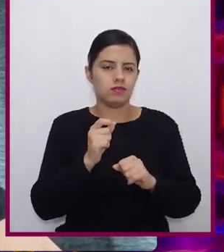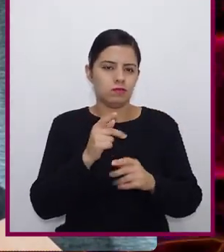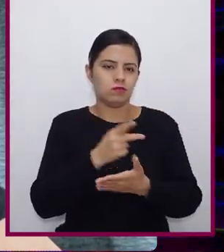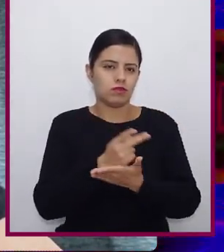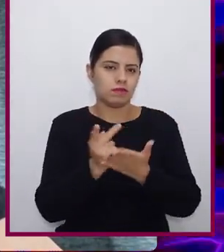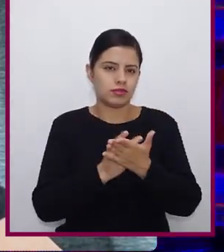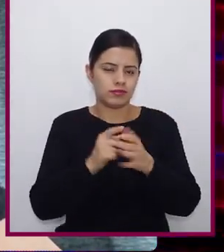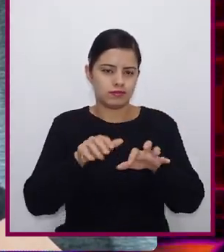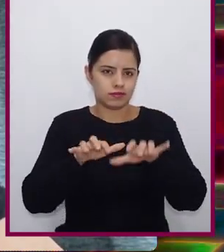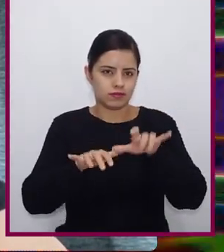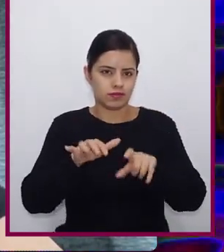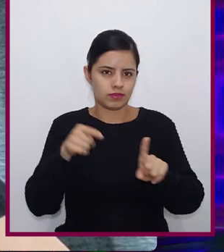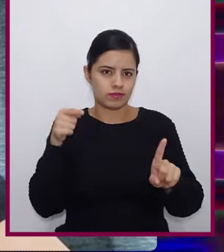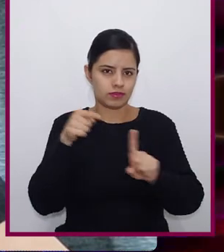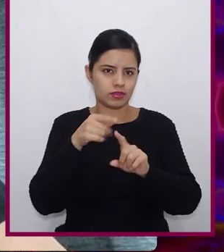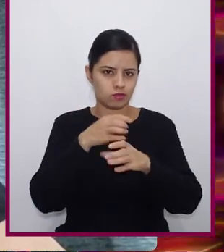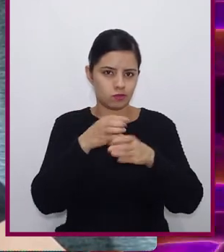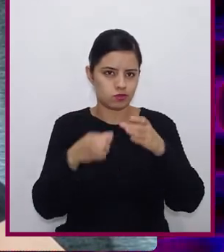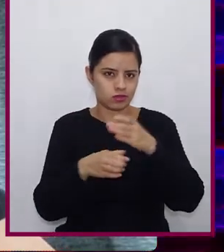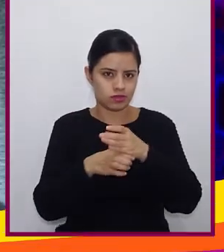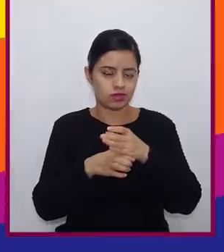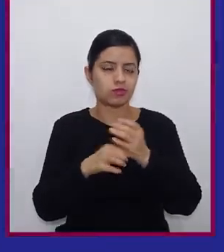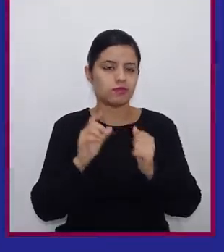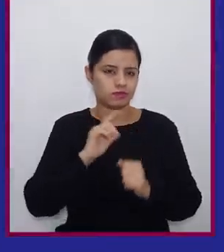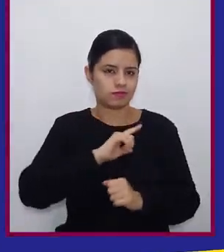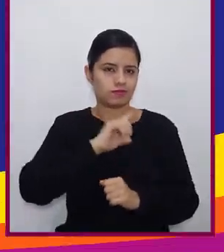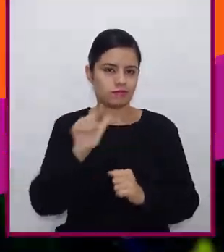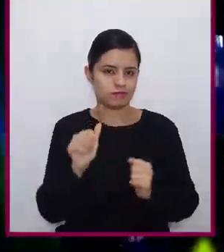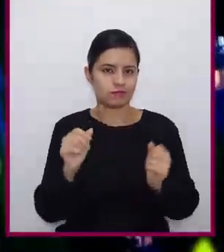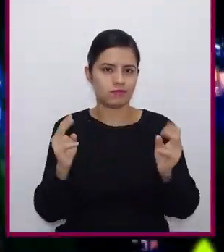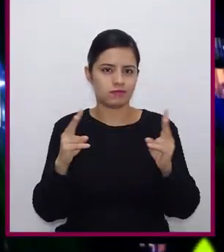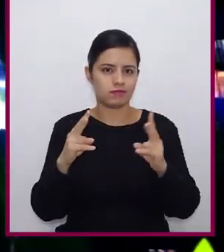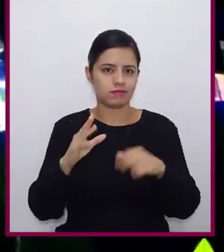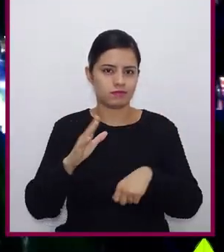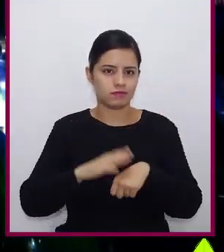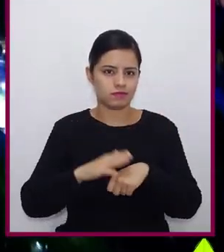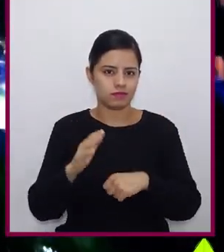programación orientada a objetos y espero verlos próximamente.